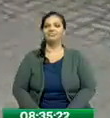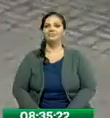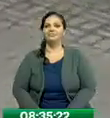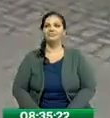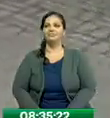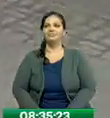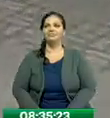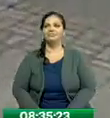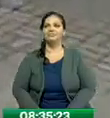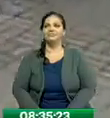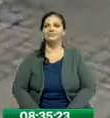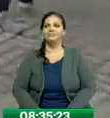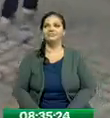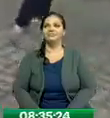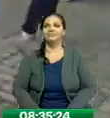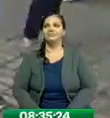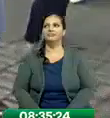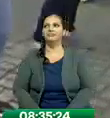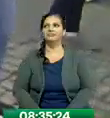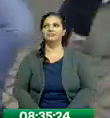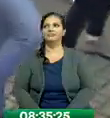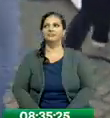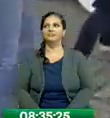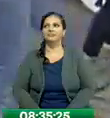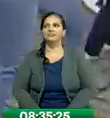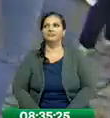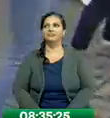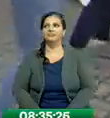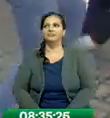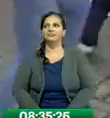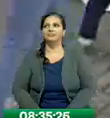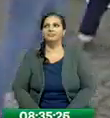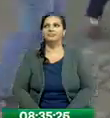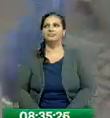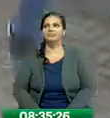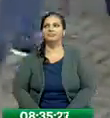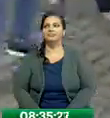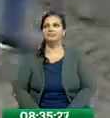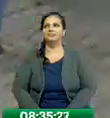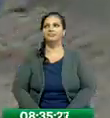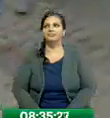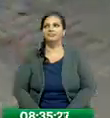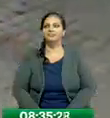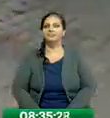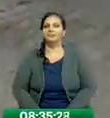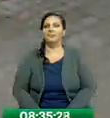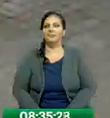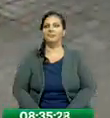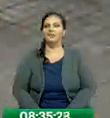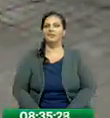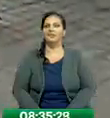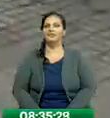2 en la cocina es decir